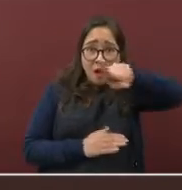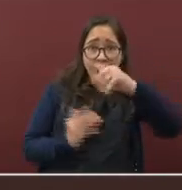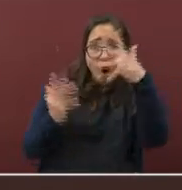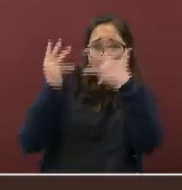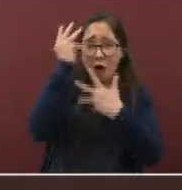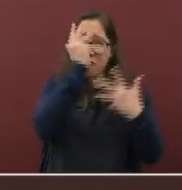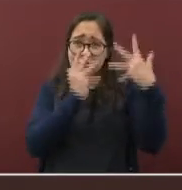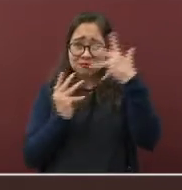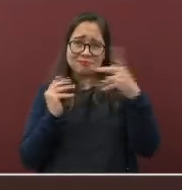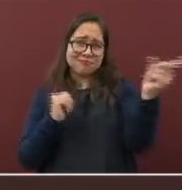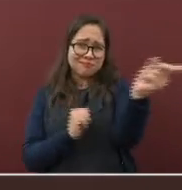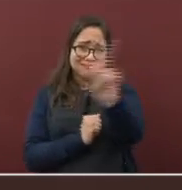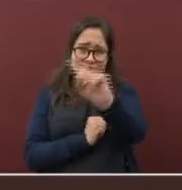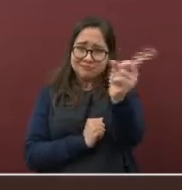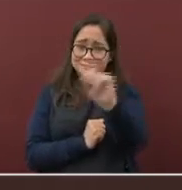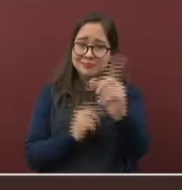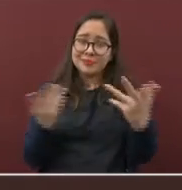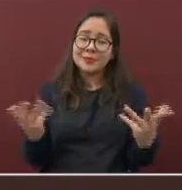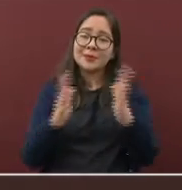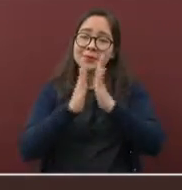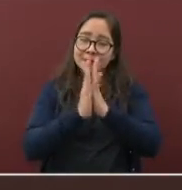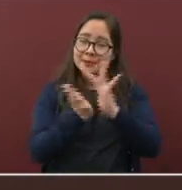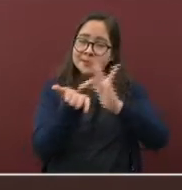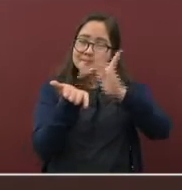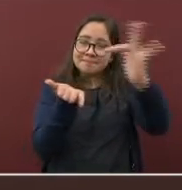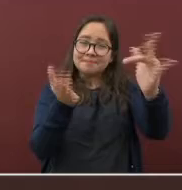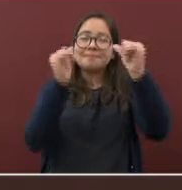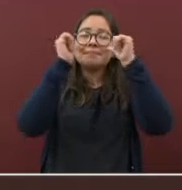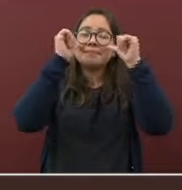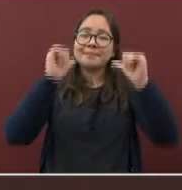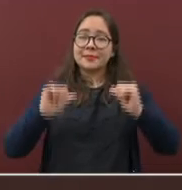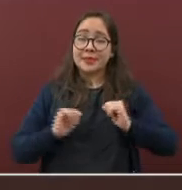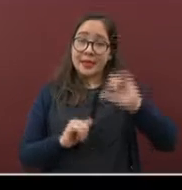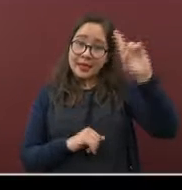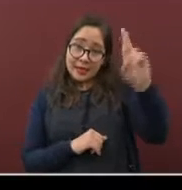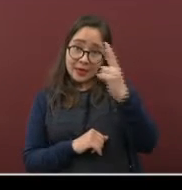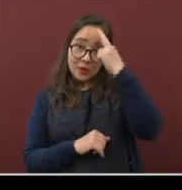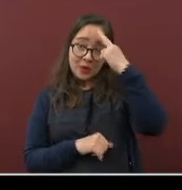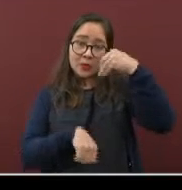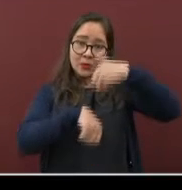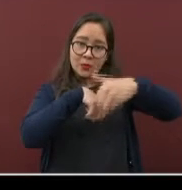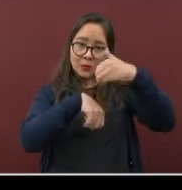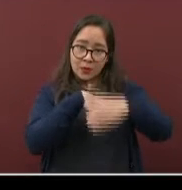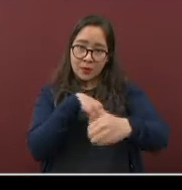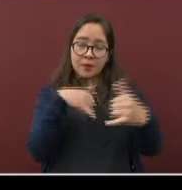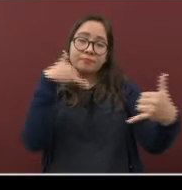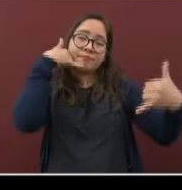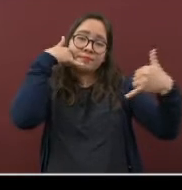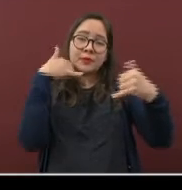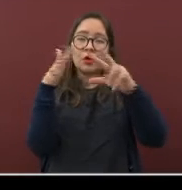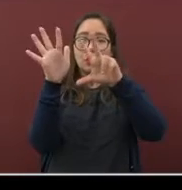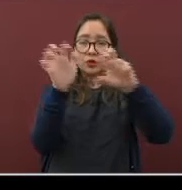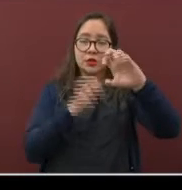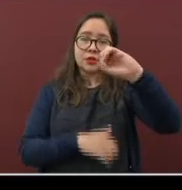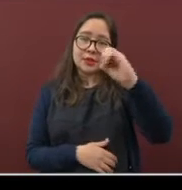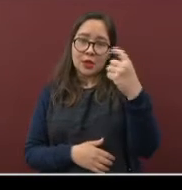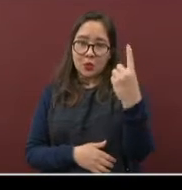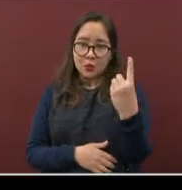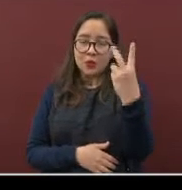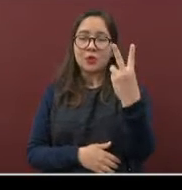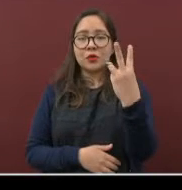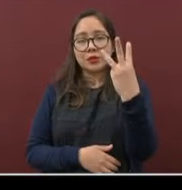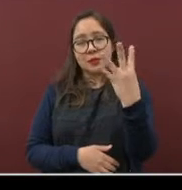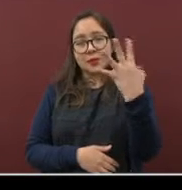mensaje como siempre agradezco su atención y les recuerdo el número de atención el 800 0 1 2 3